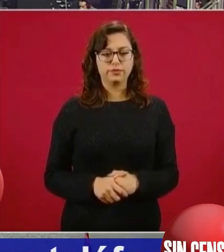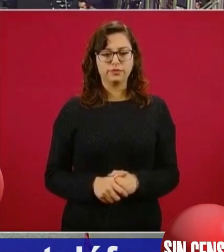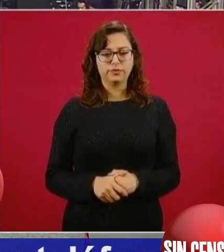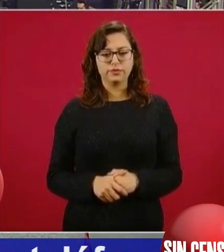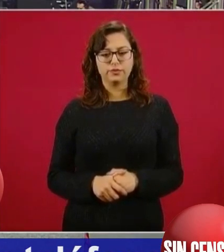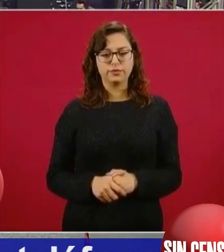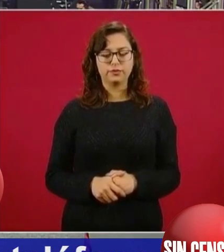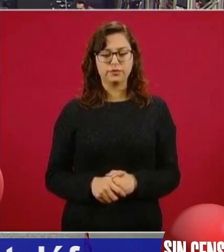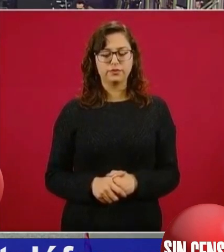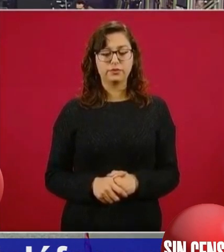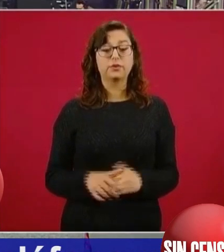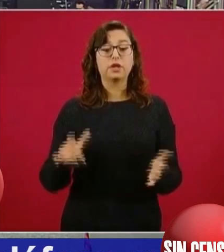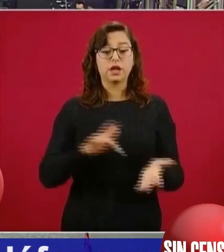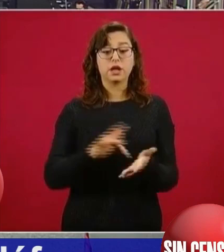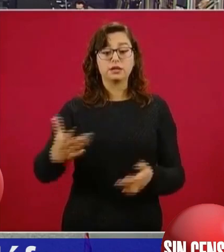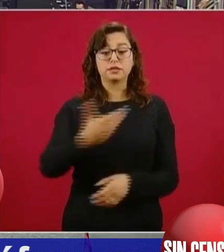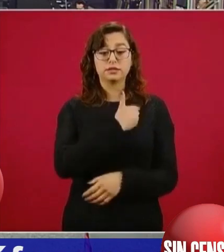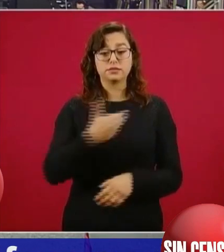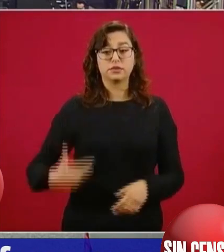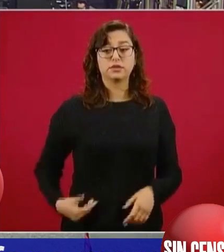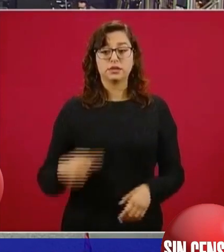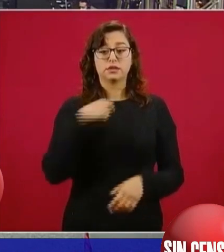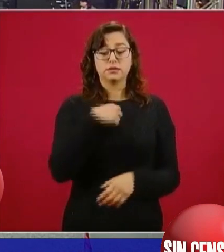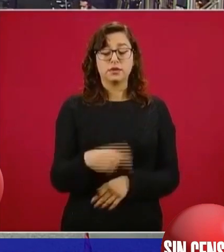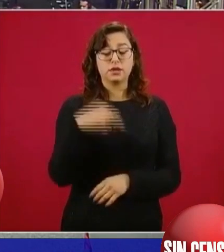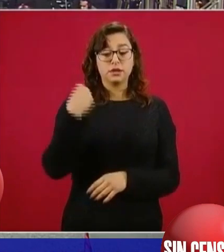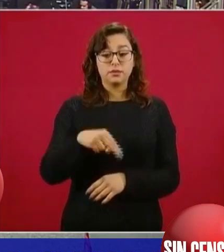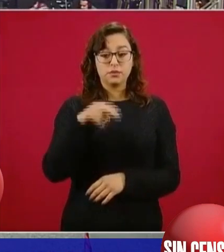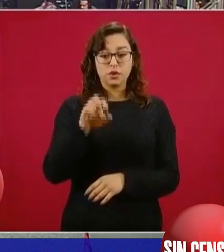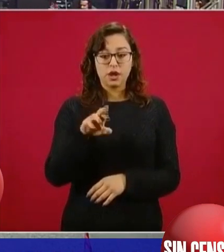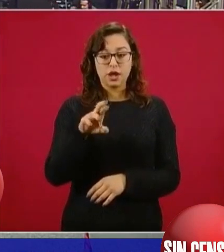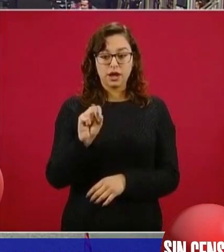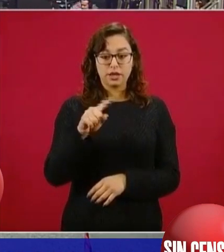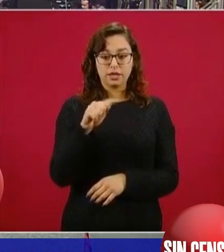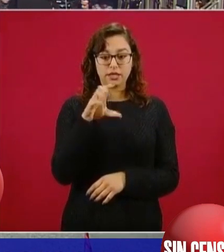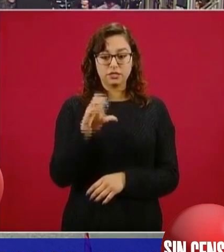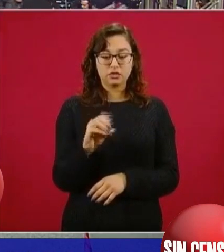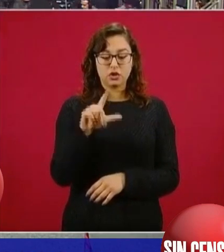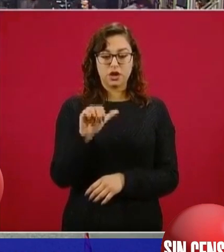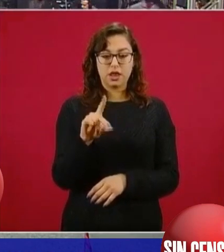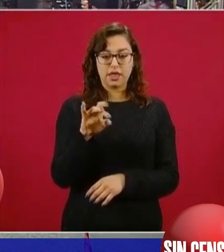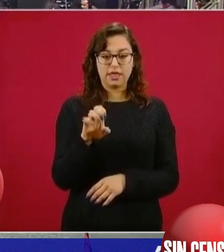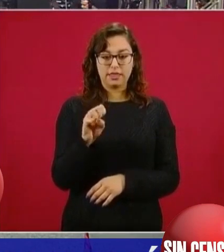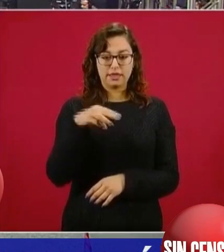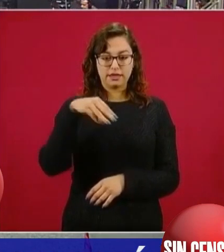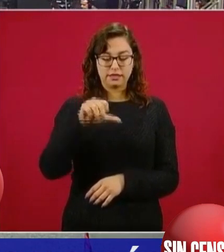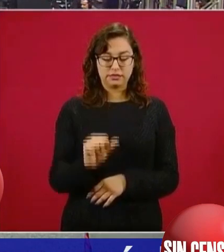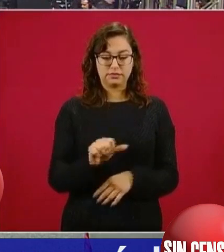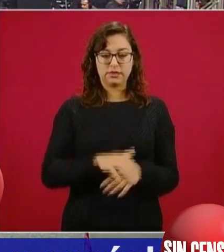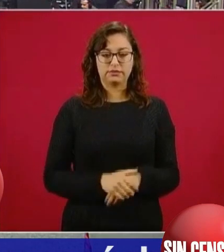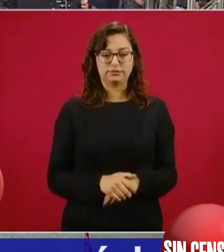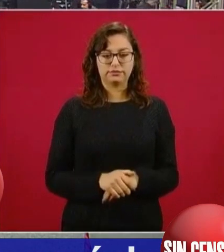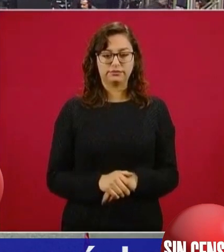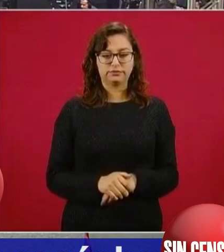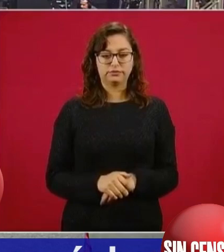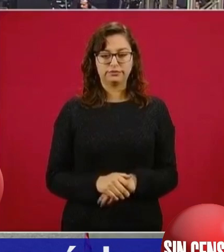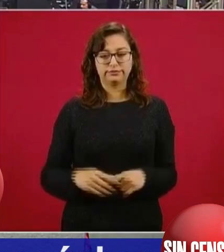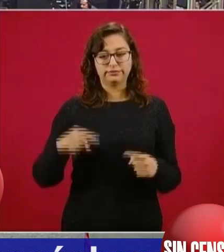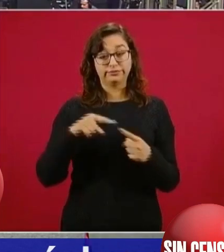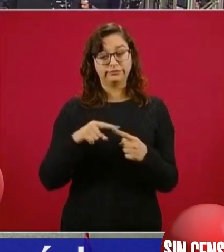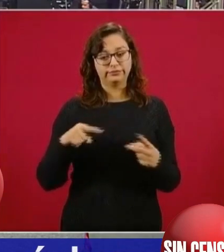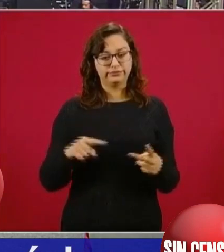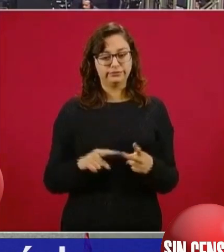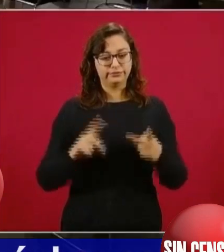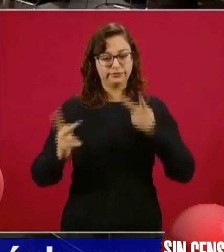Gracias, presidente. Ernesto Ledesma, de Rompeviento TV. El primer tema que quisiera abordar de los dos que voy a abordar